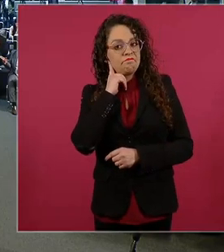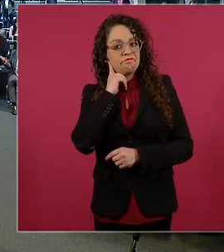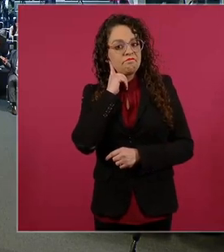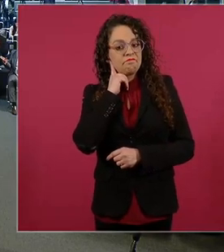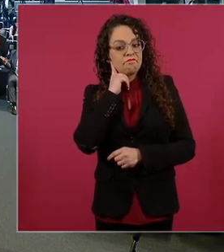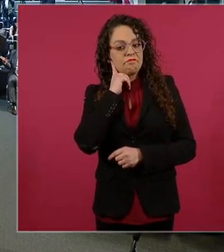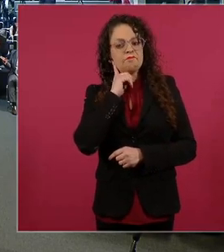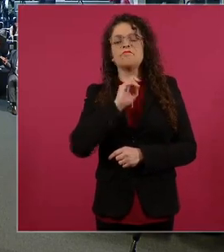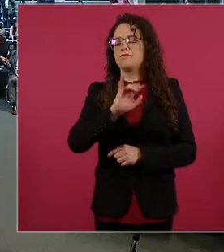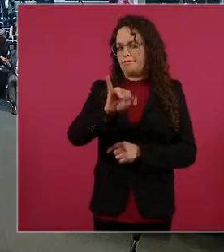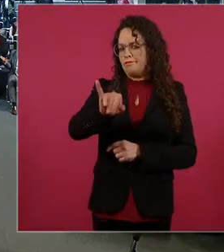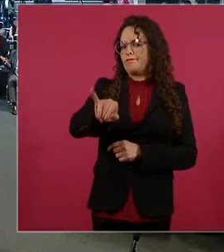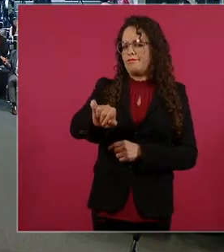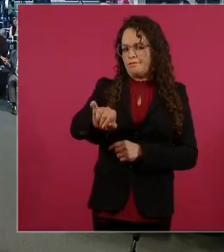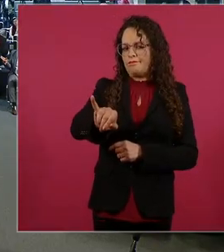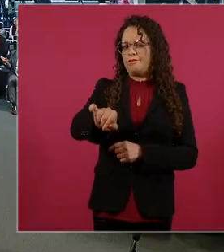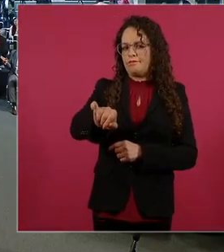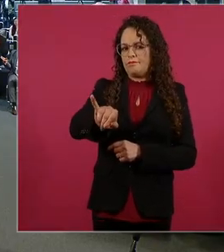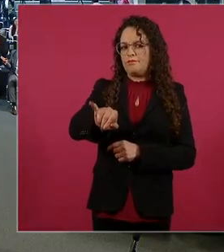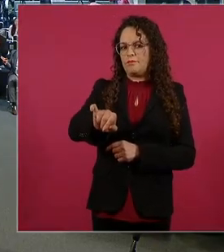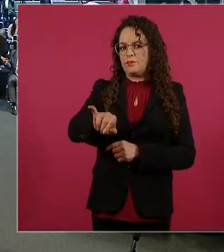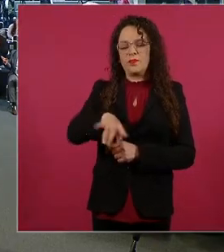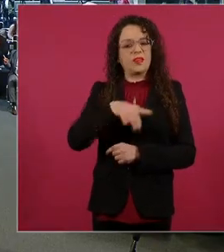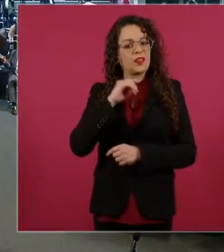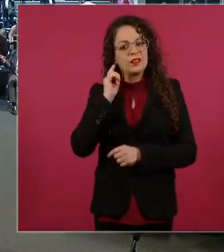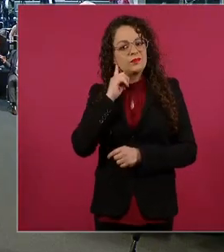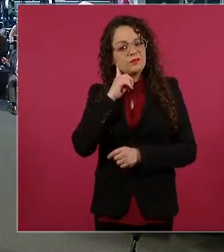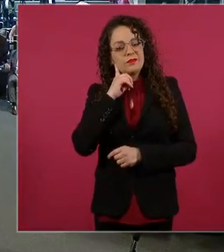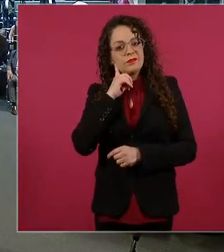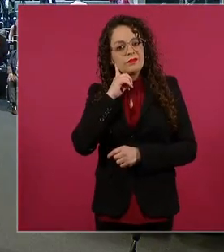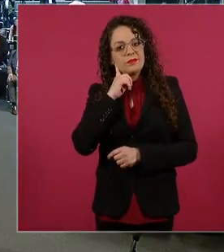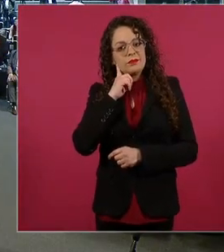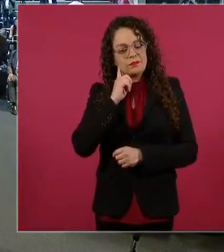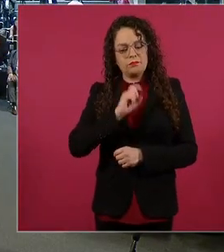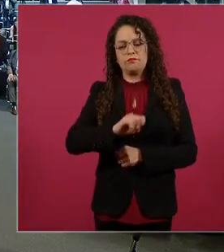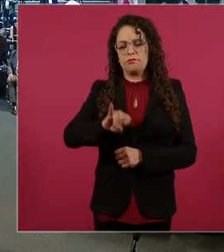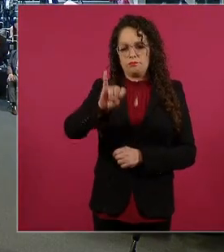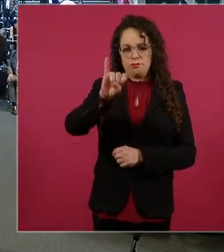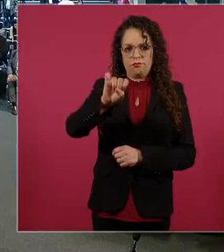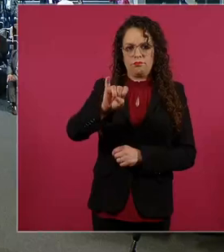pero es la gasa para entrar para evitar también